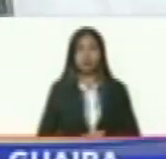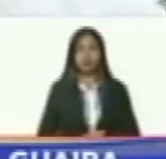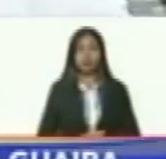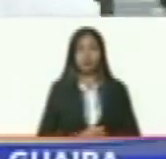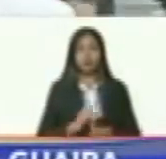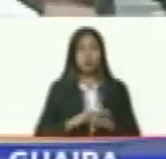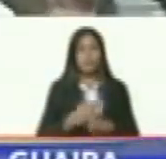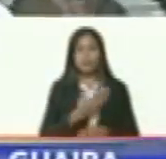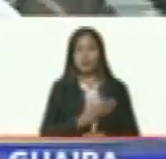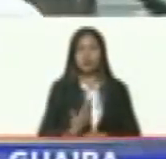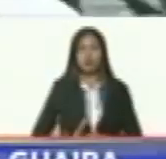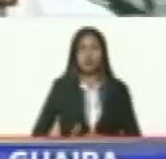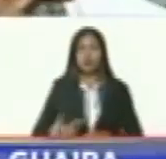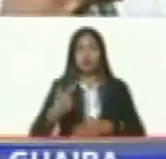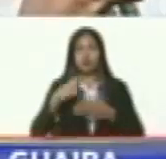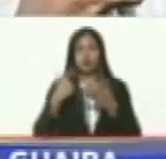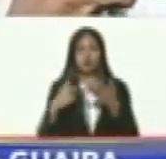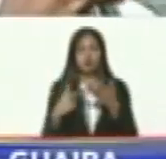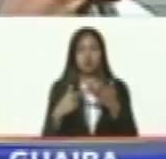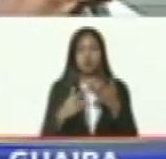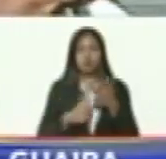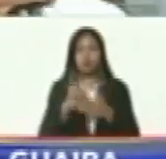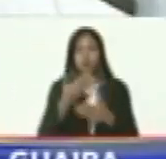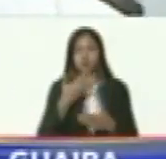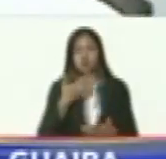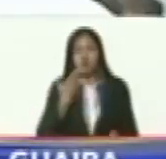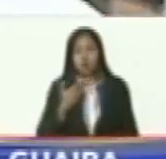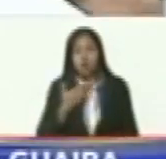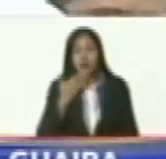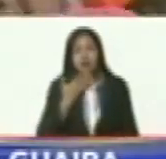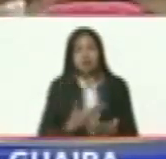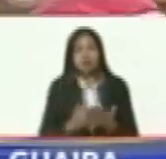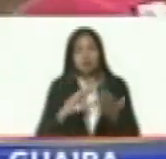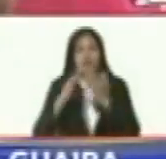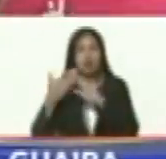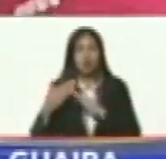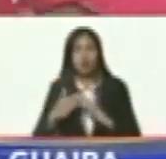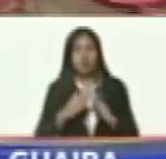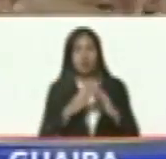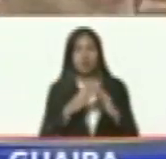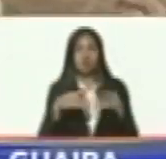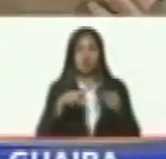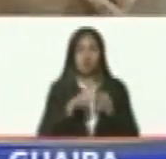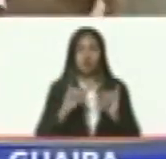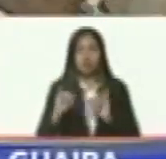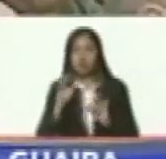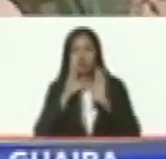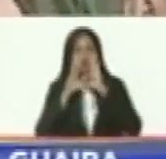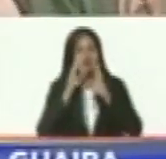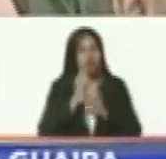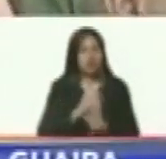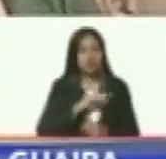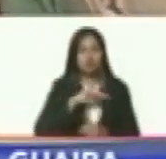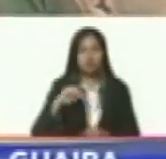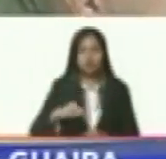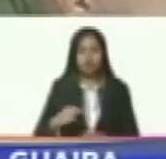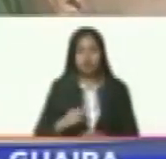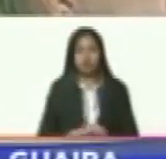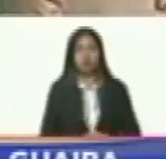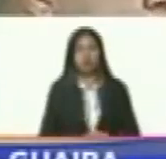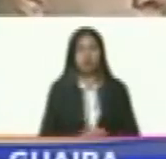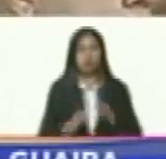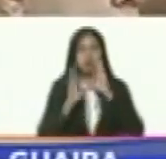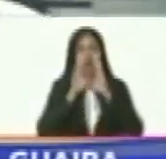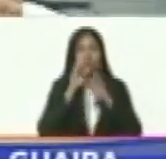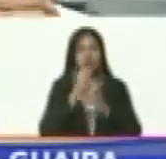porque presidente, una de las cosas que más podemos agradecer de parte de las comunas es que usted confíe en nosotros, presidente, que confíe en